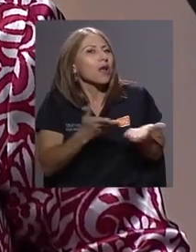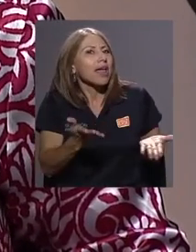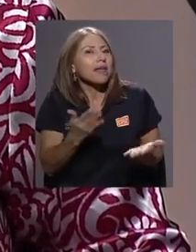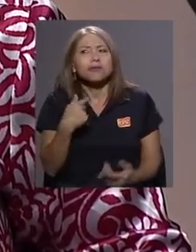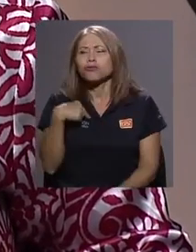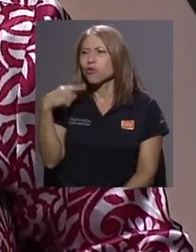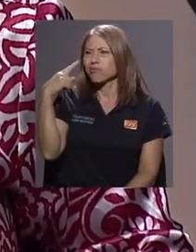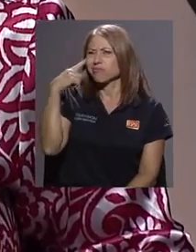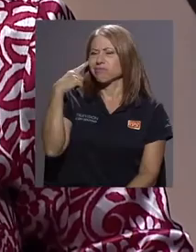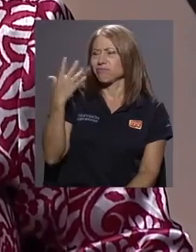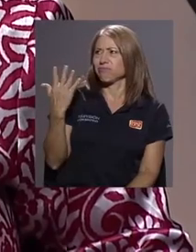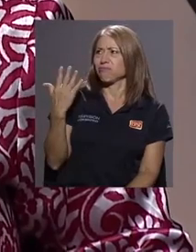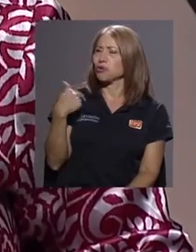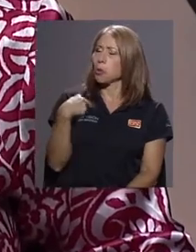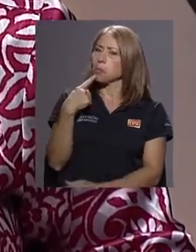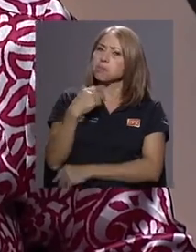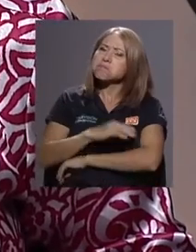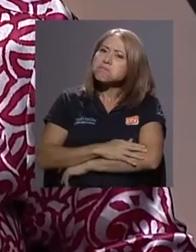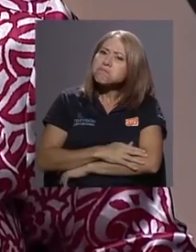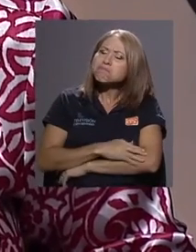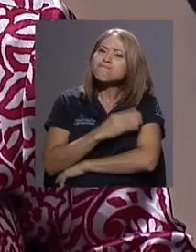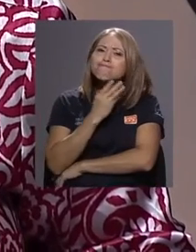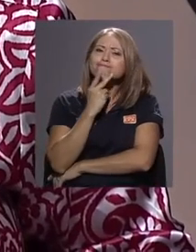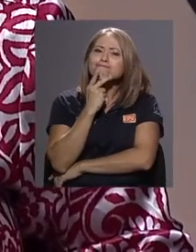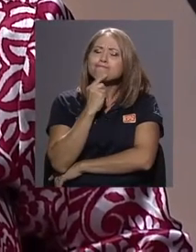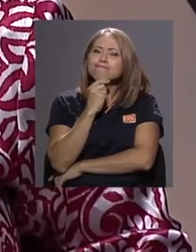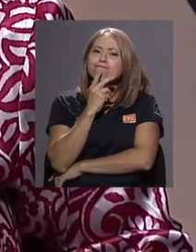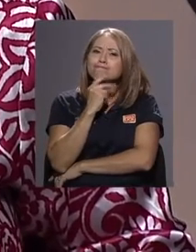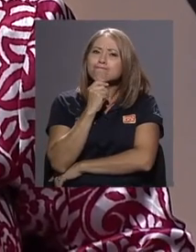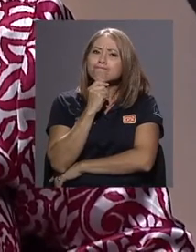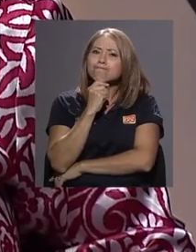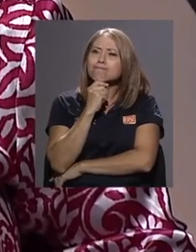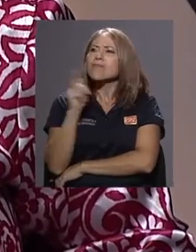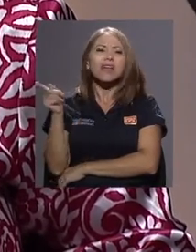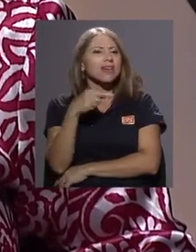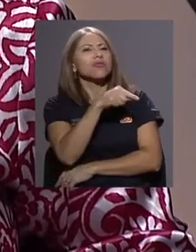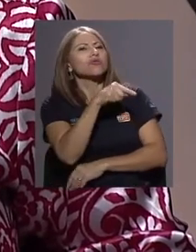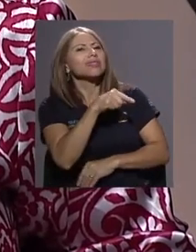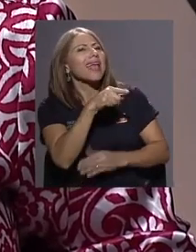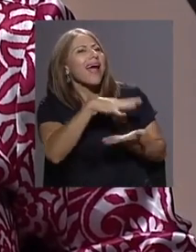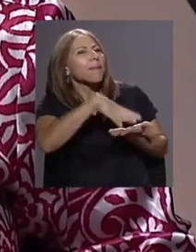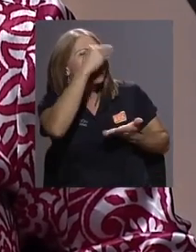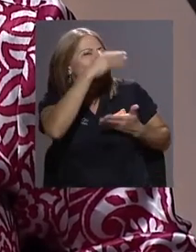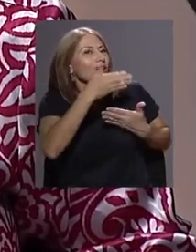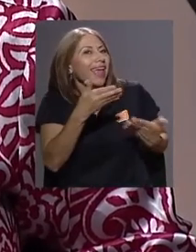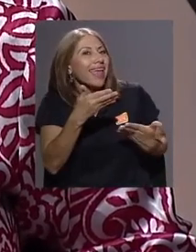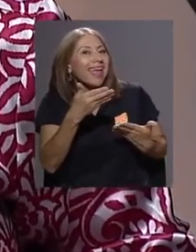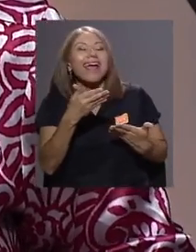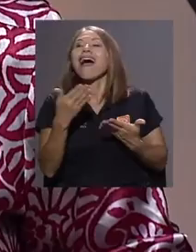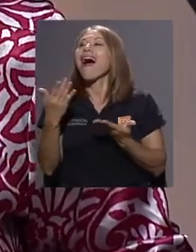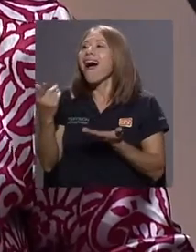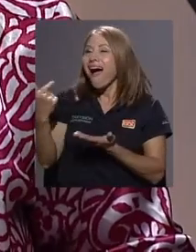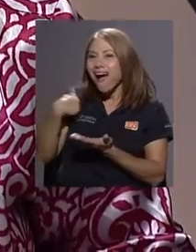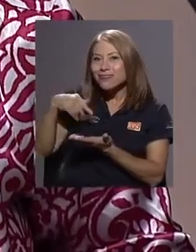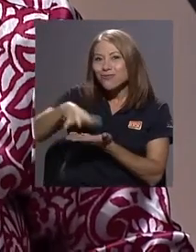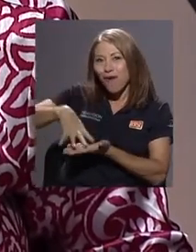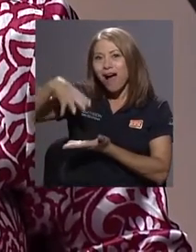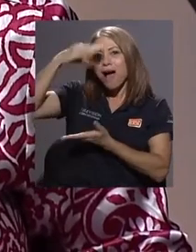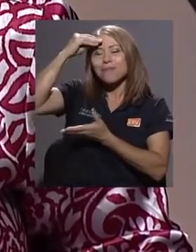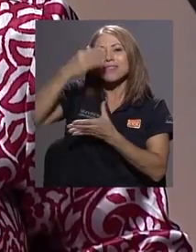caray que te dejo esa enseñanza bueno pues me dejo aprender a compartir y qué